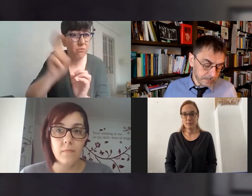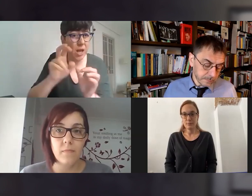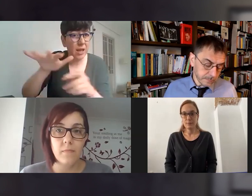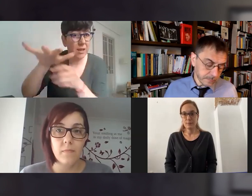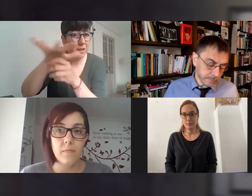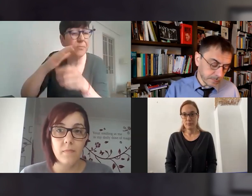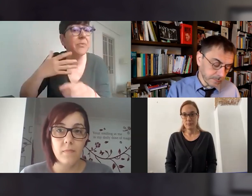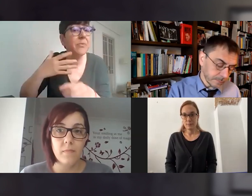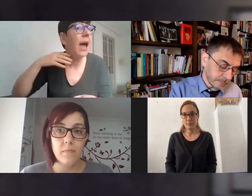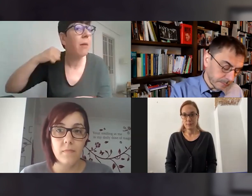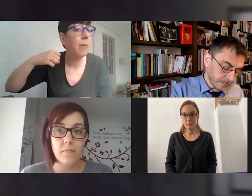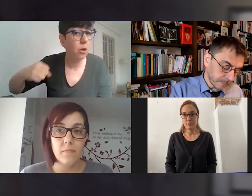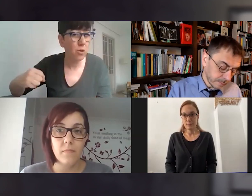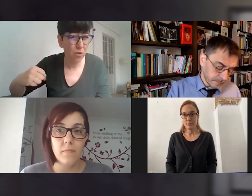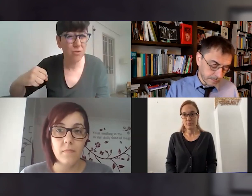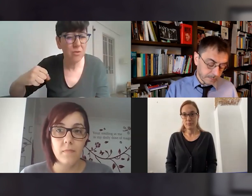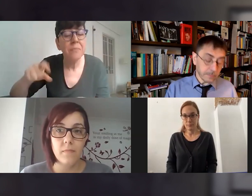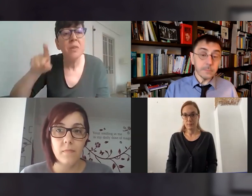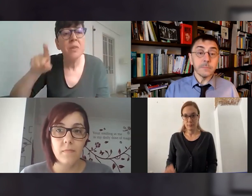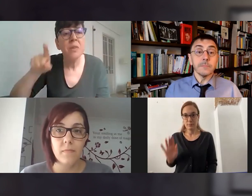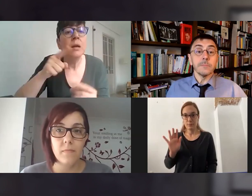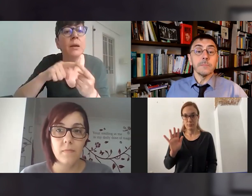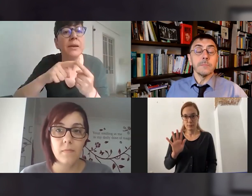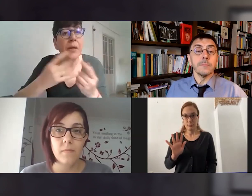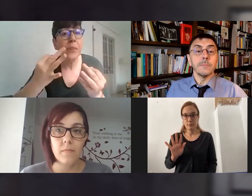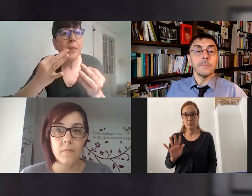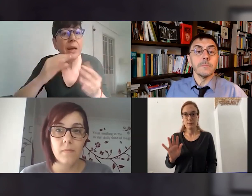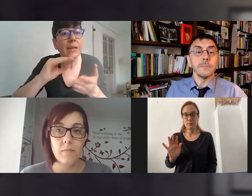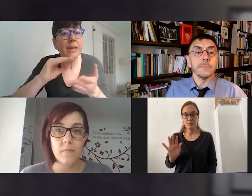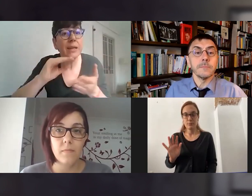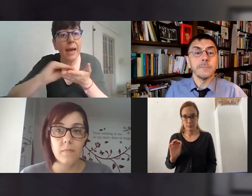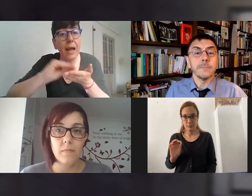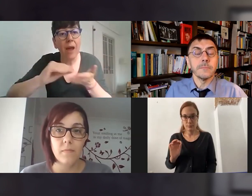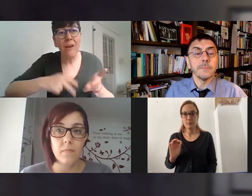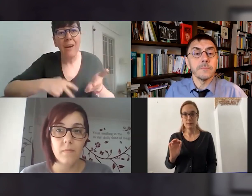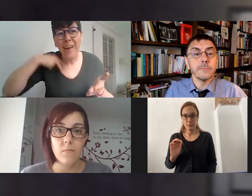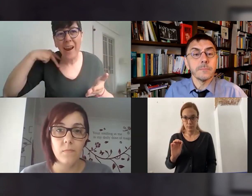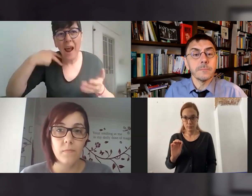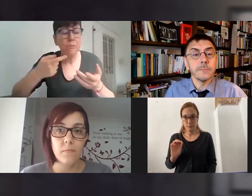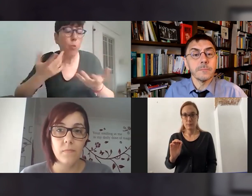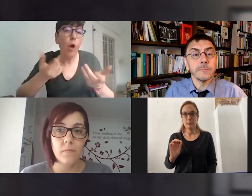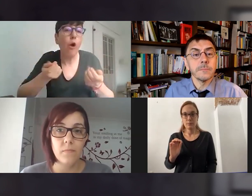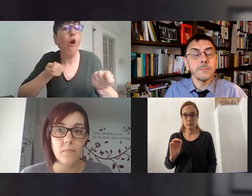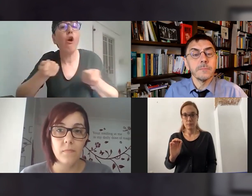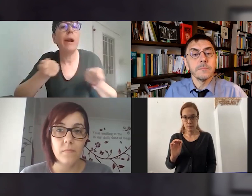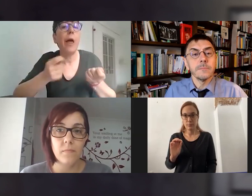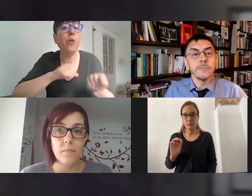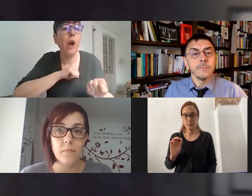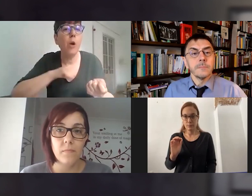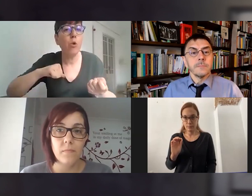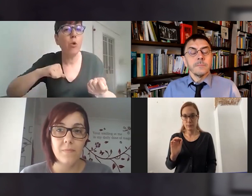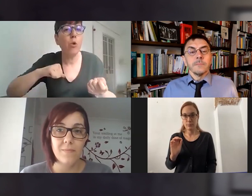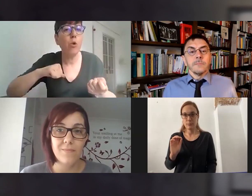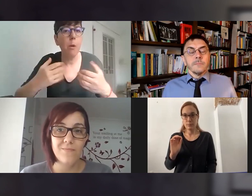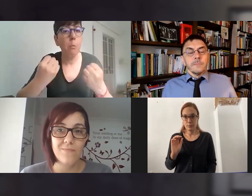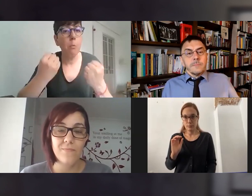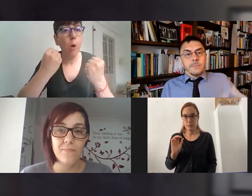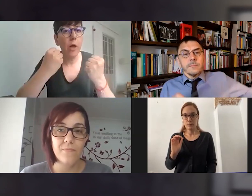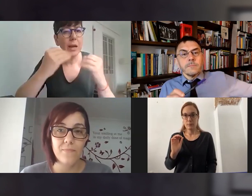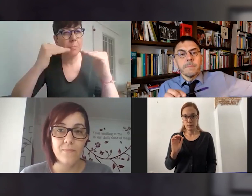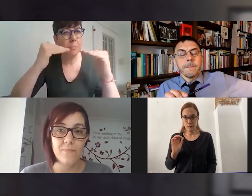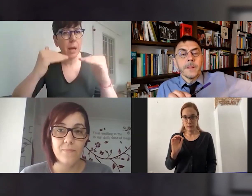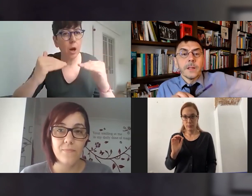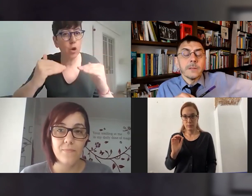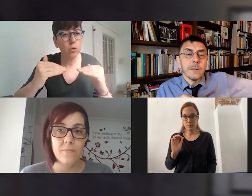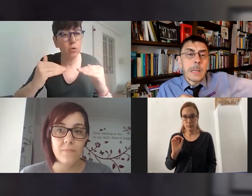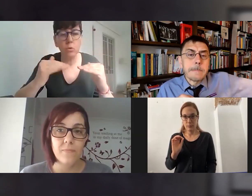bueno, la candidatura de un Podemos Contigo, que lo está organizando Alberto Rodríguez, nuestro secretario, y